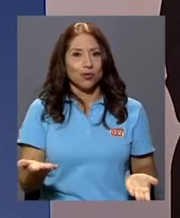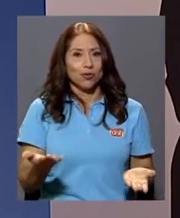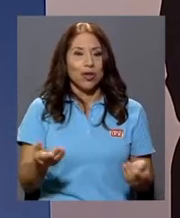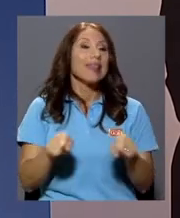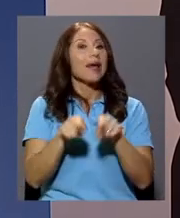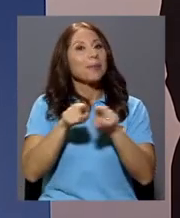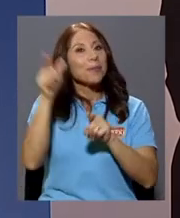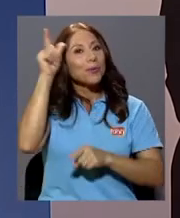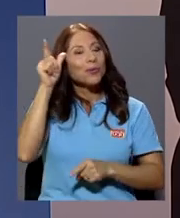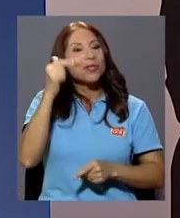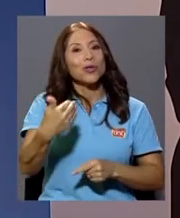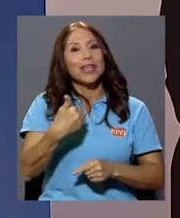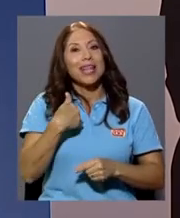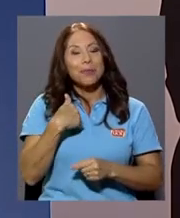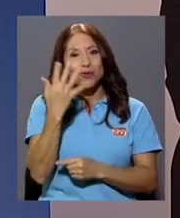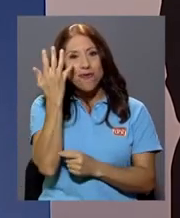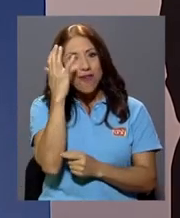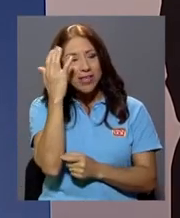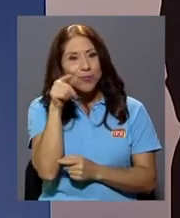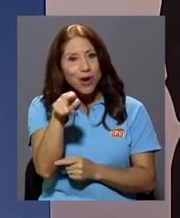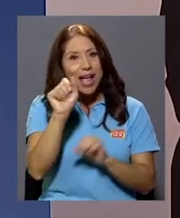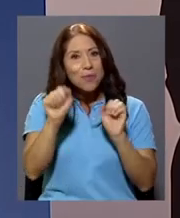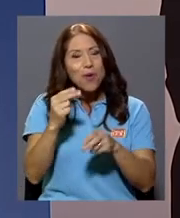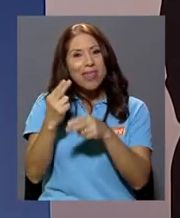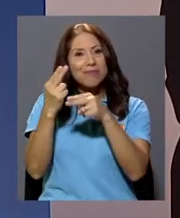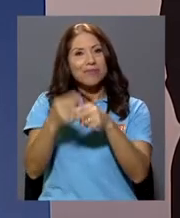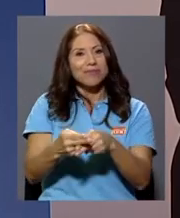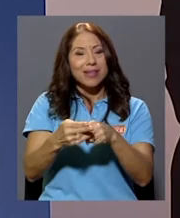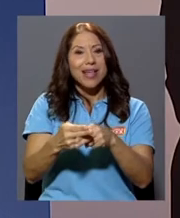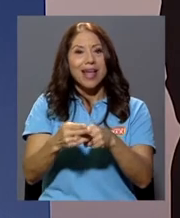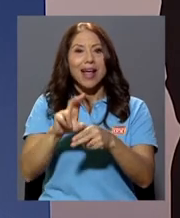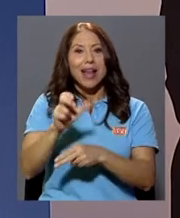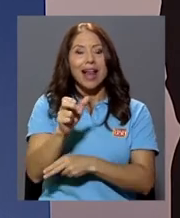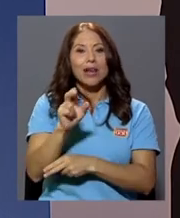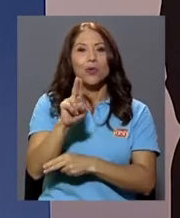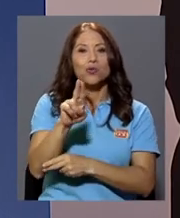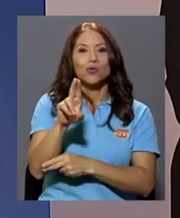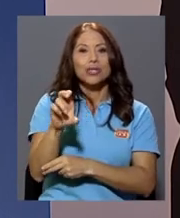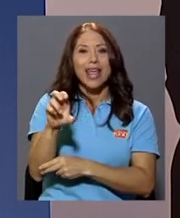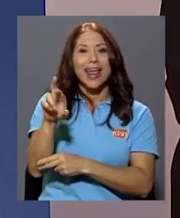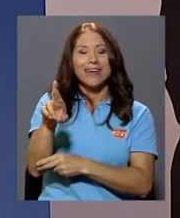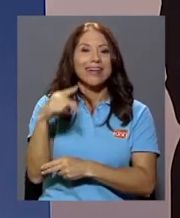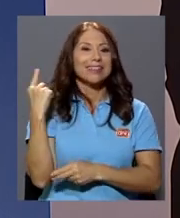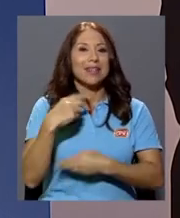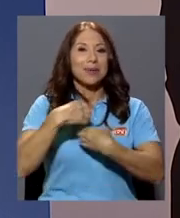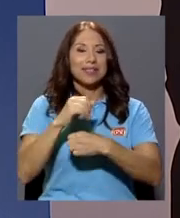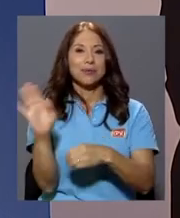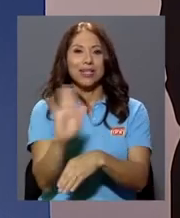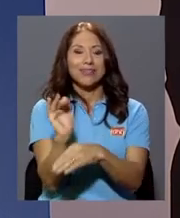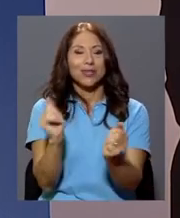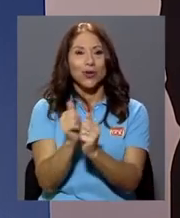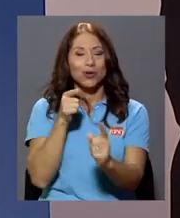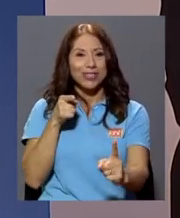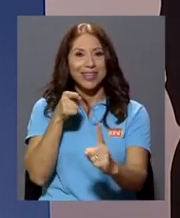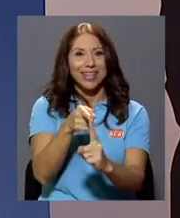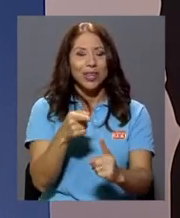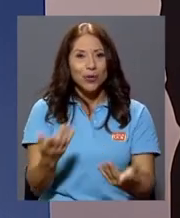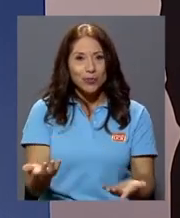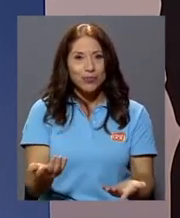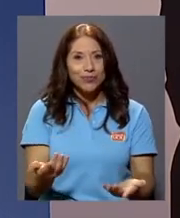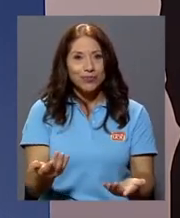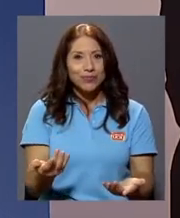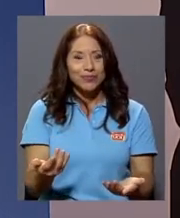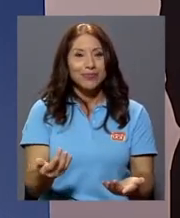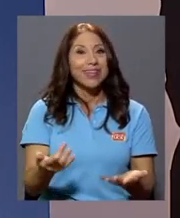supuesto, también tenemos una red de Facebook donde nos puede encontrar como Canal UCR y donde hacemos siempre televisión con sentido.